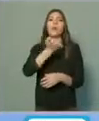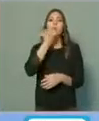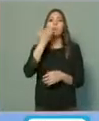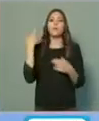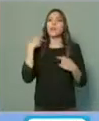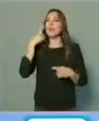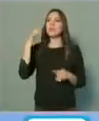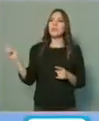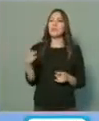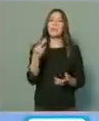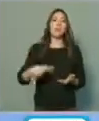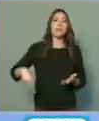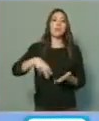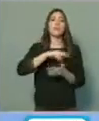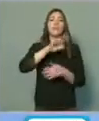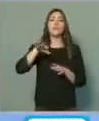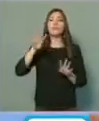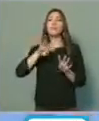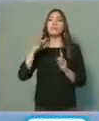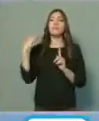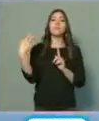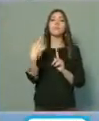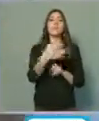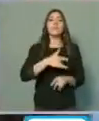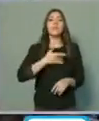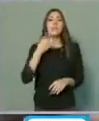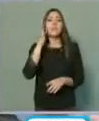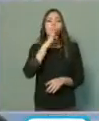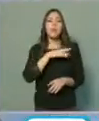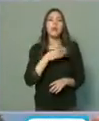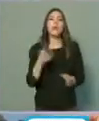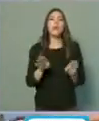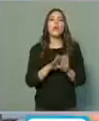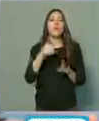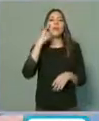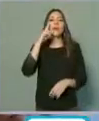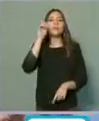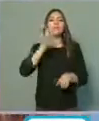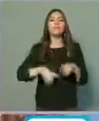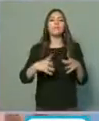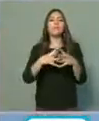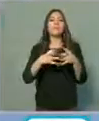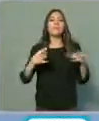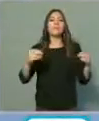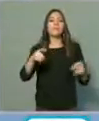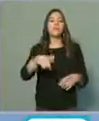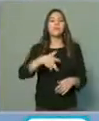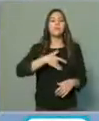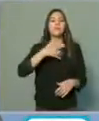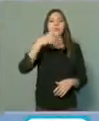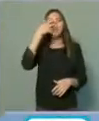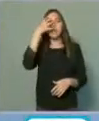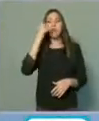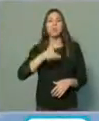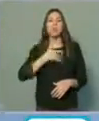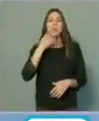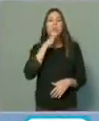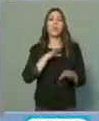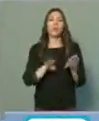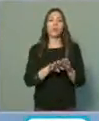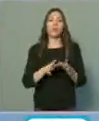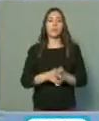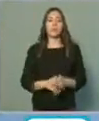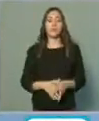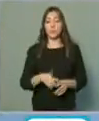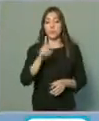mala manera para que lo superen? Mira, yo creo que hay muchas alternativas de recursos. Una muy valiosa es